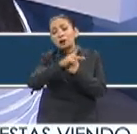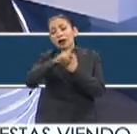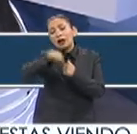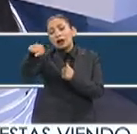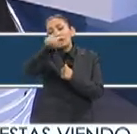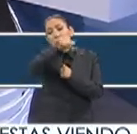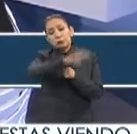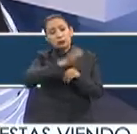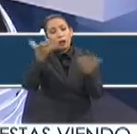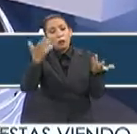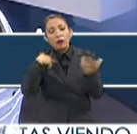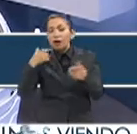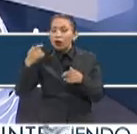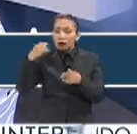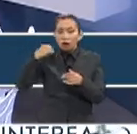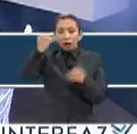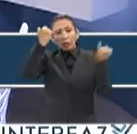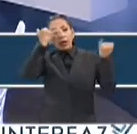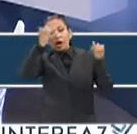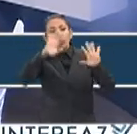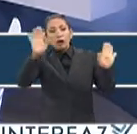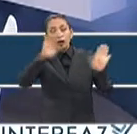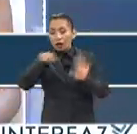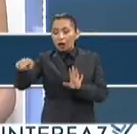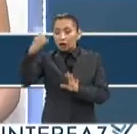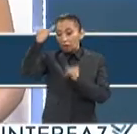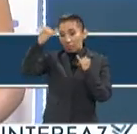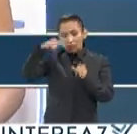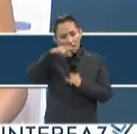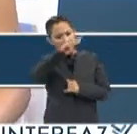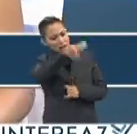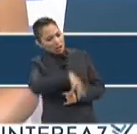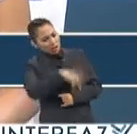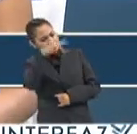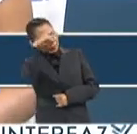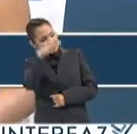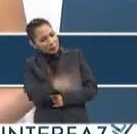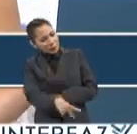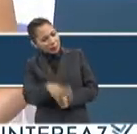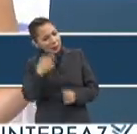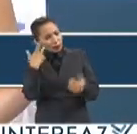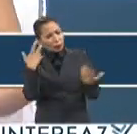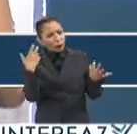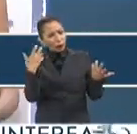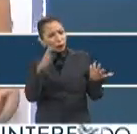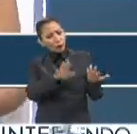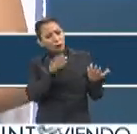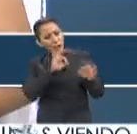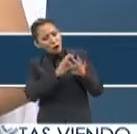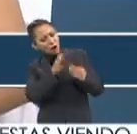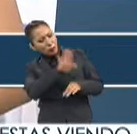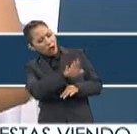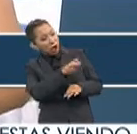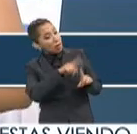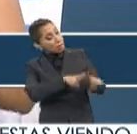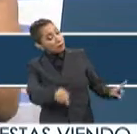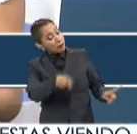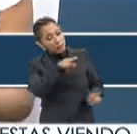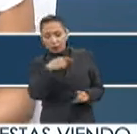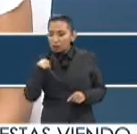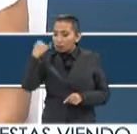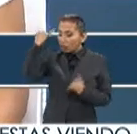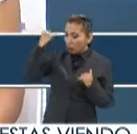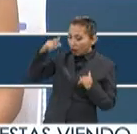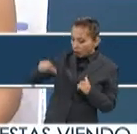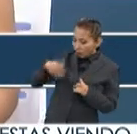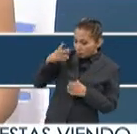de cierta forma rompes estereotipos. Ellos tenían estereotipos de México y obviamente nosotros tenemos estereotipos de